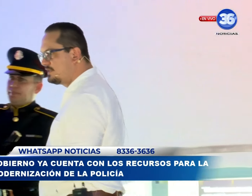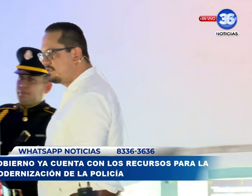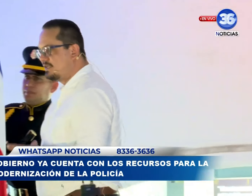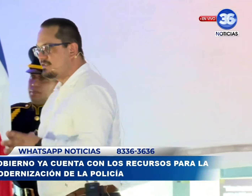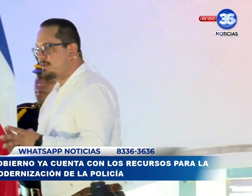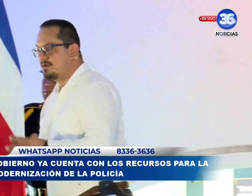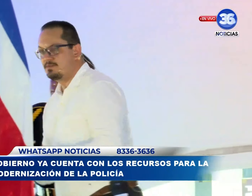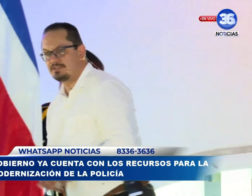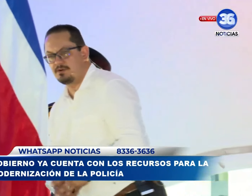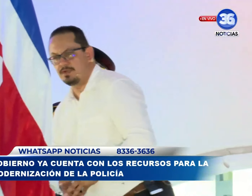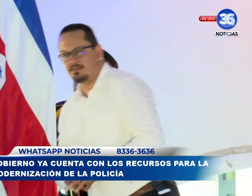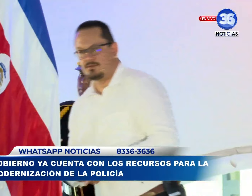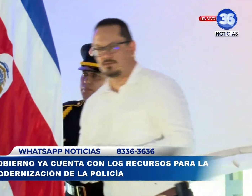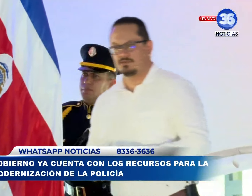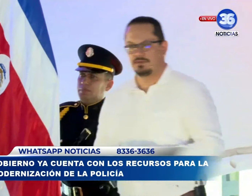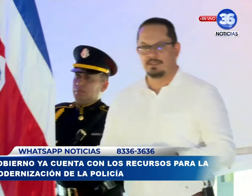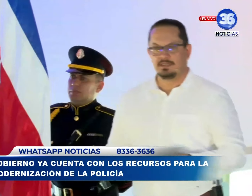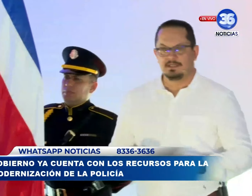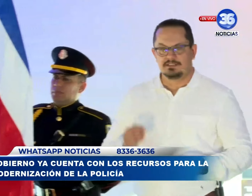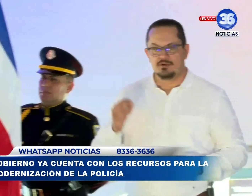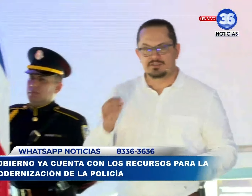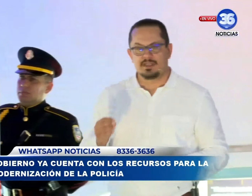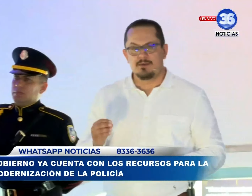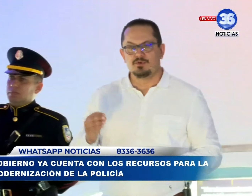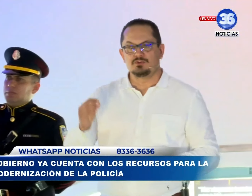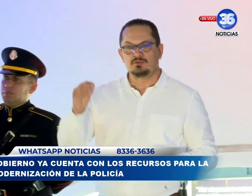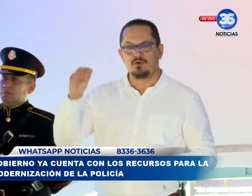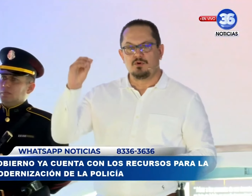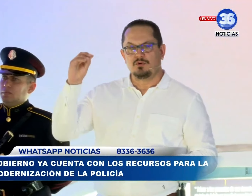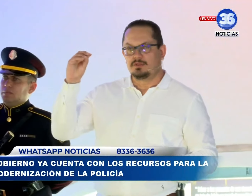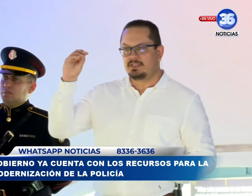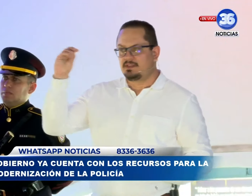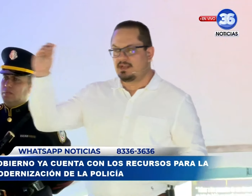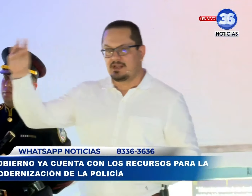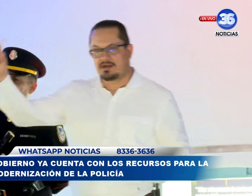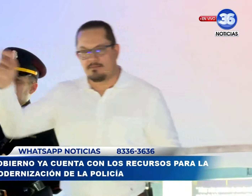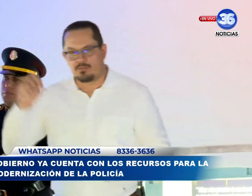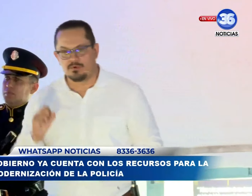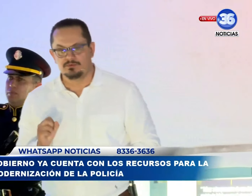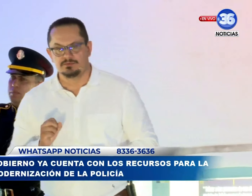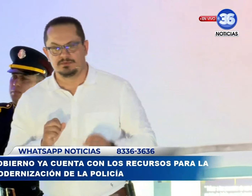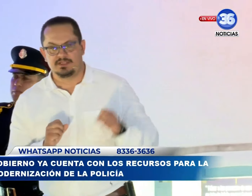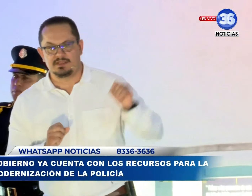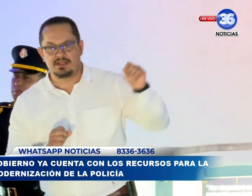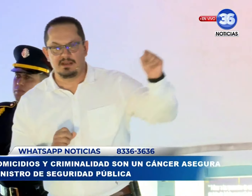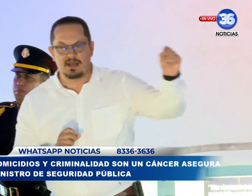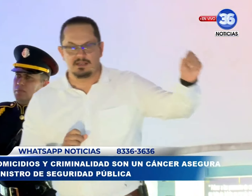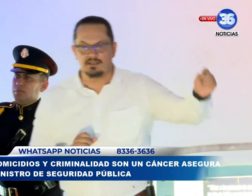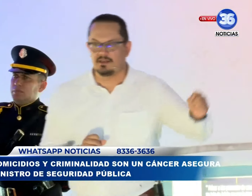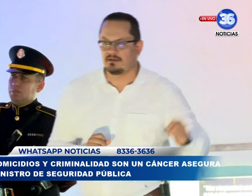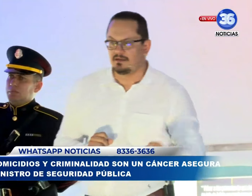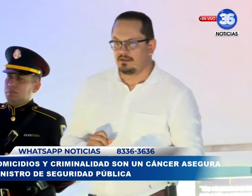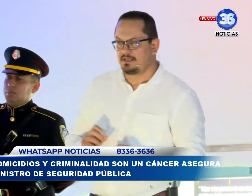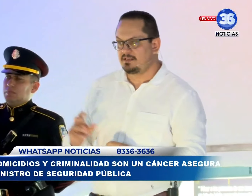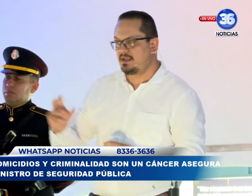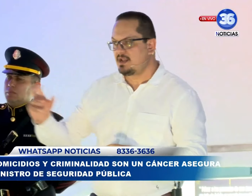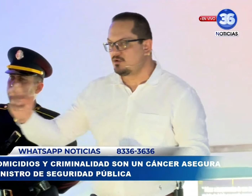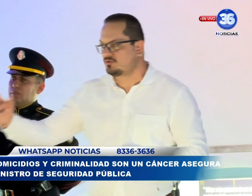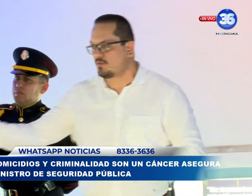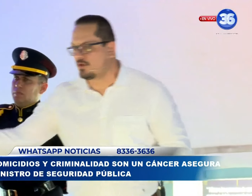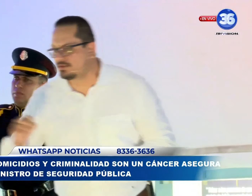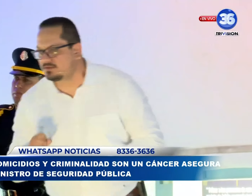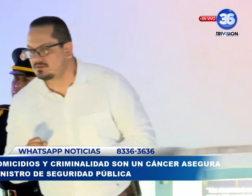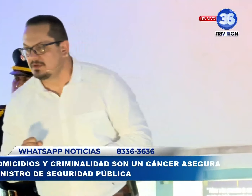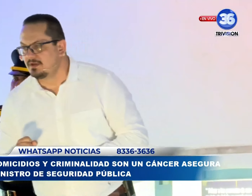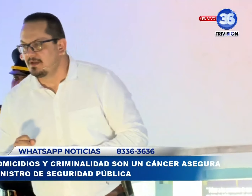de justicia, en esa medida vamos a ser objetivos. Si nos quedamos con detener al capo, detener al líder, detener a